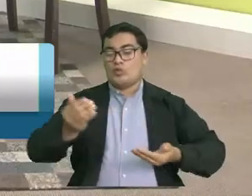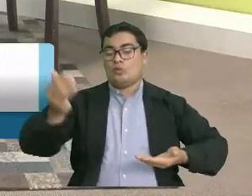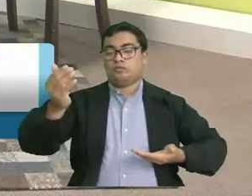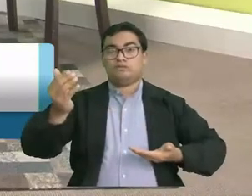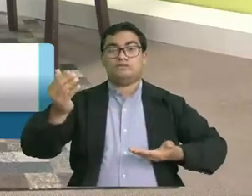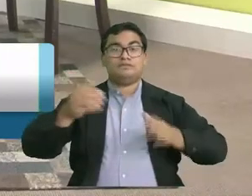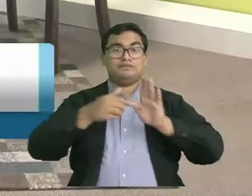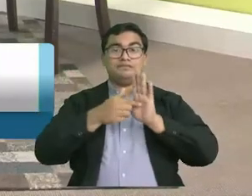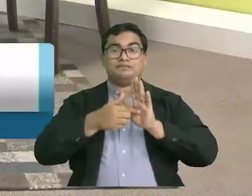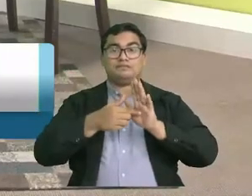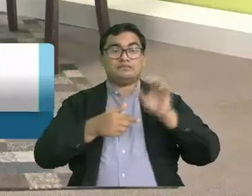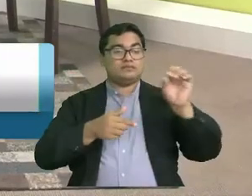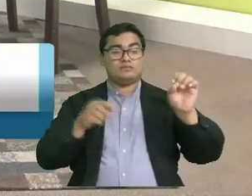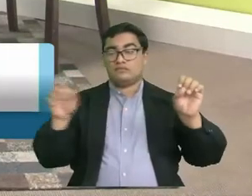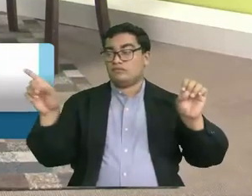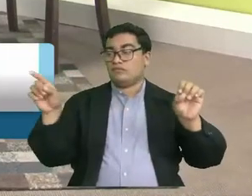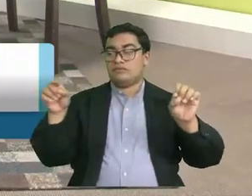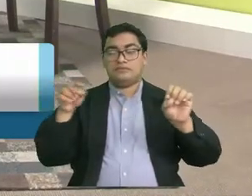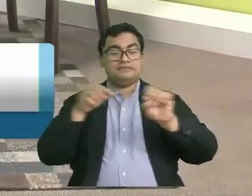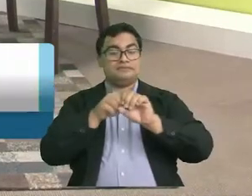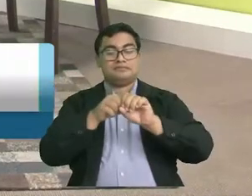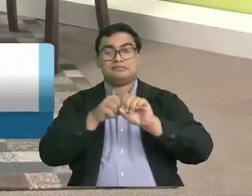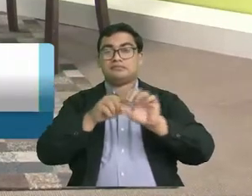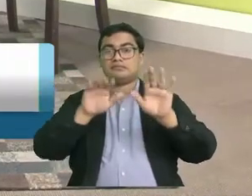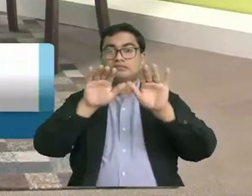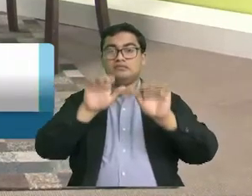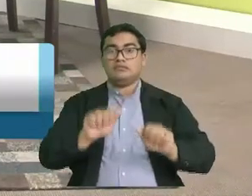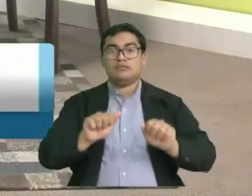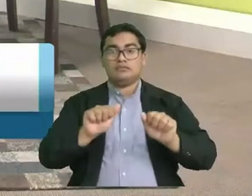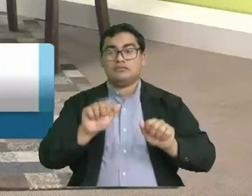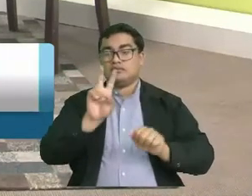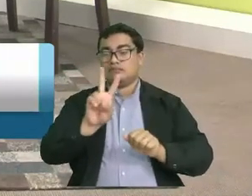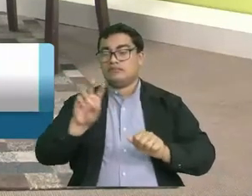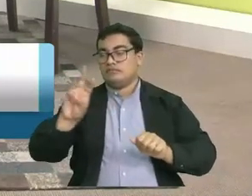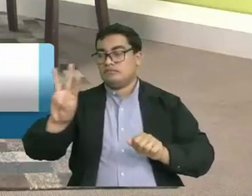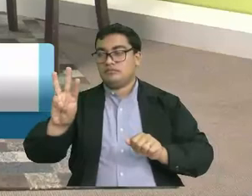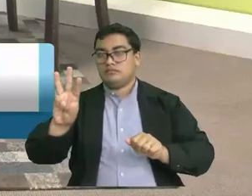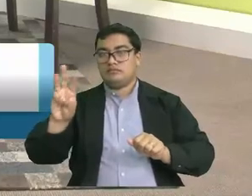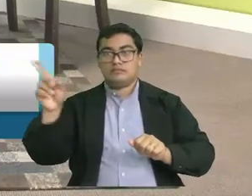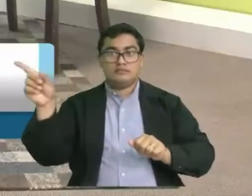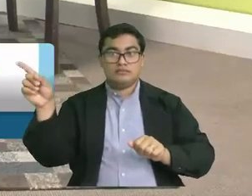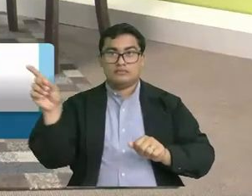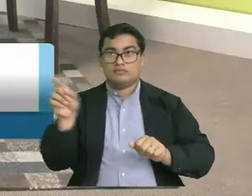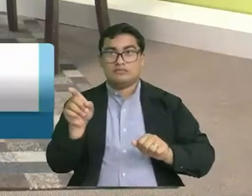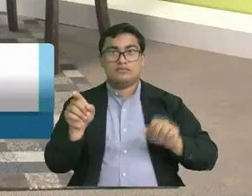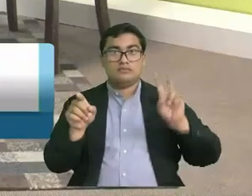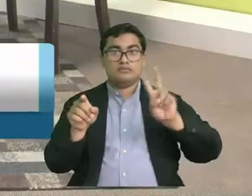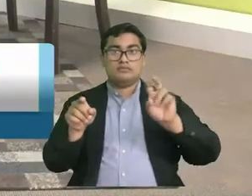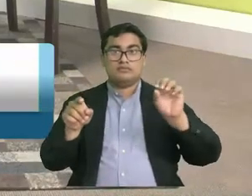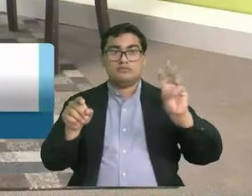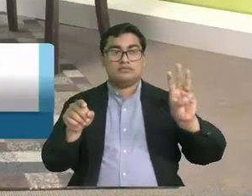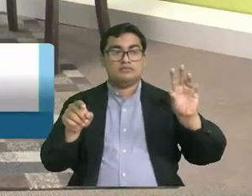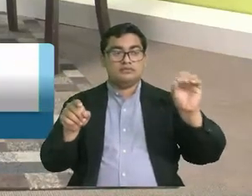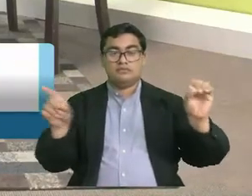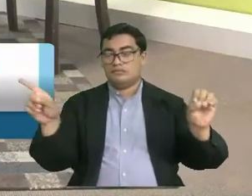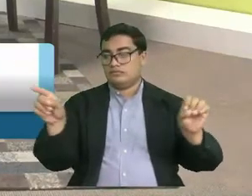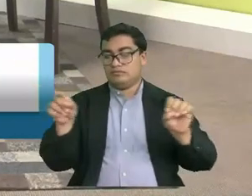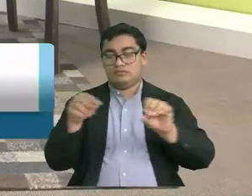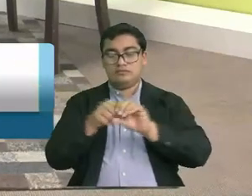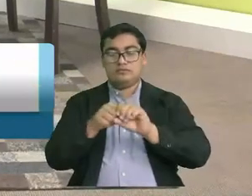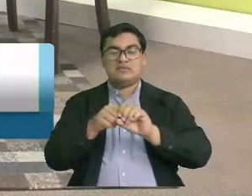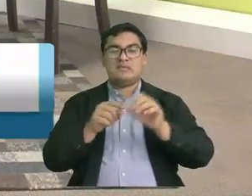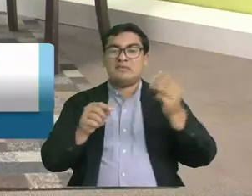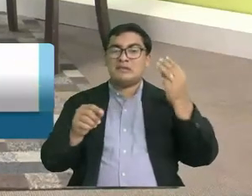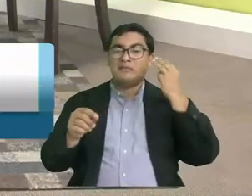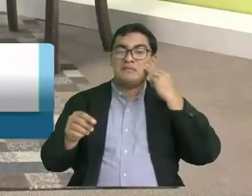Cuando se une el óvulo y el espermatozoide, ya van los 23 y ya van los 23. Simplemente la información genética de la mamá